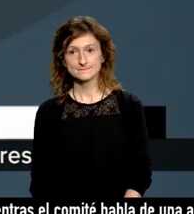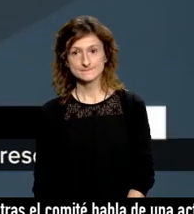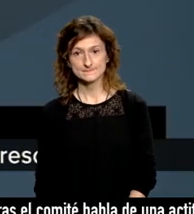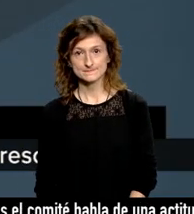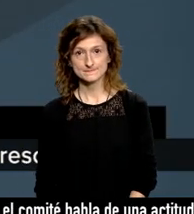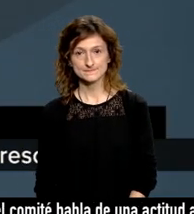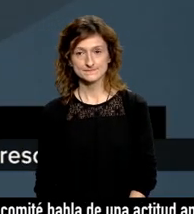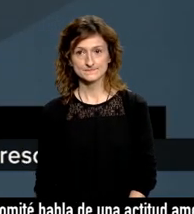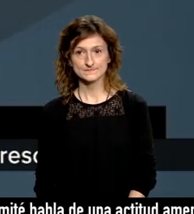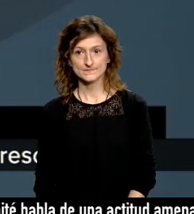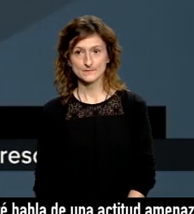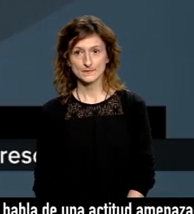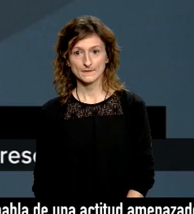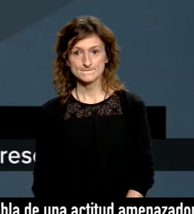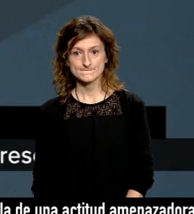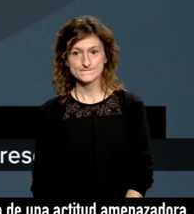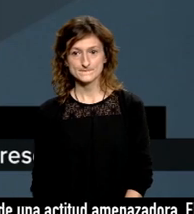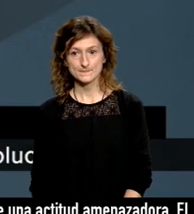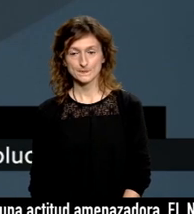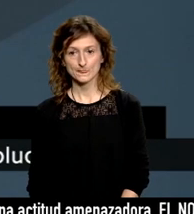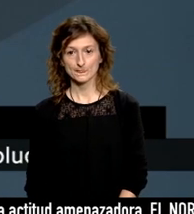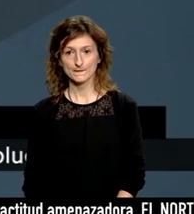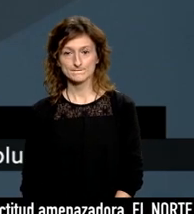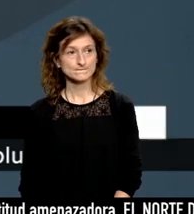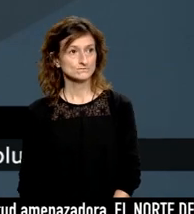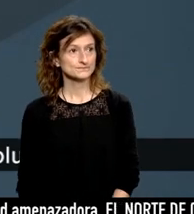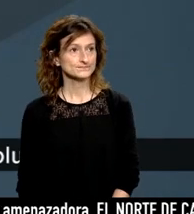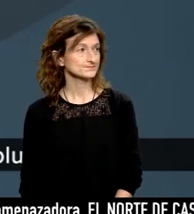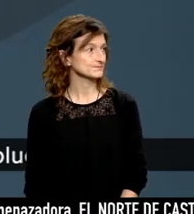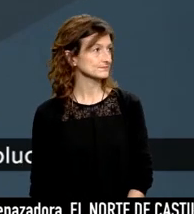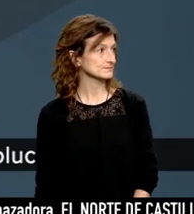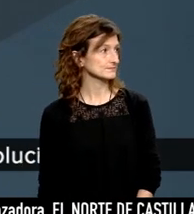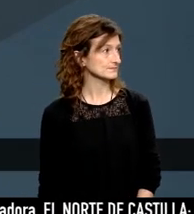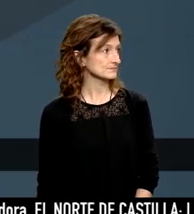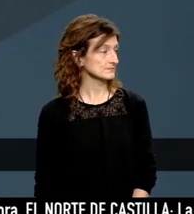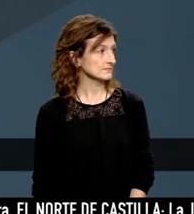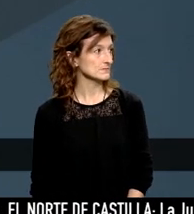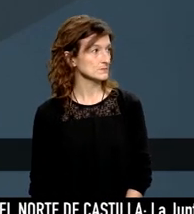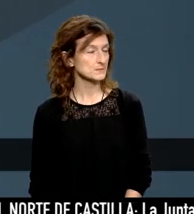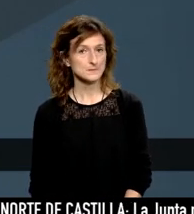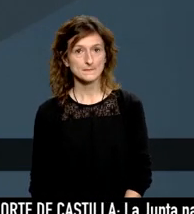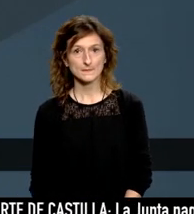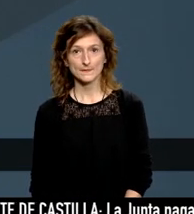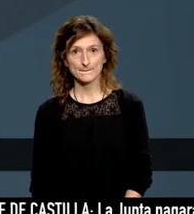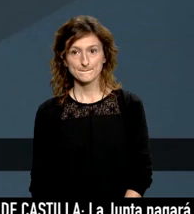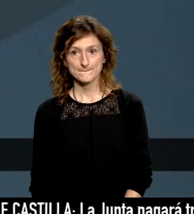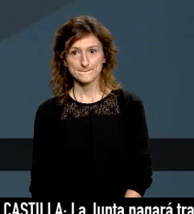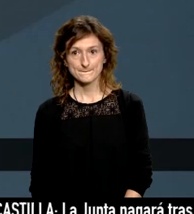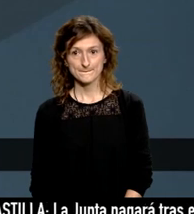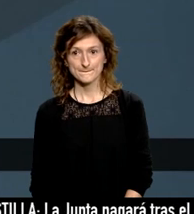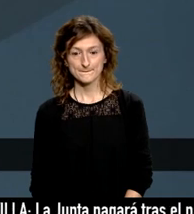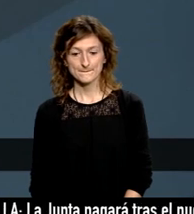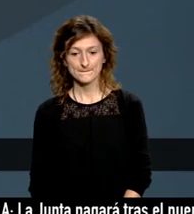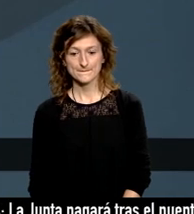den einfachen Problemen, die zu lösen sind. Das ist ein schon sehr ernsthaftes Problem, was wir zu lösen haben, und deshalb kann ich da jetzt auch nicht spekulieren.